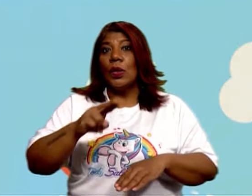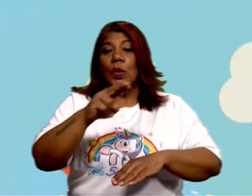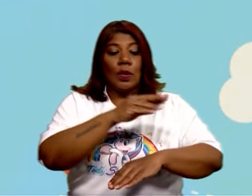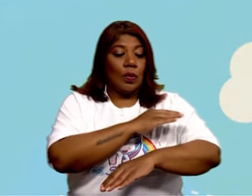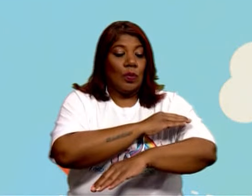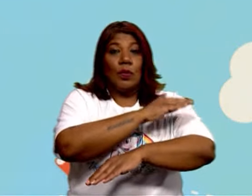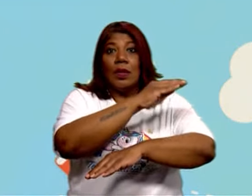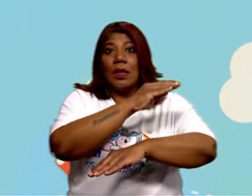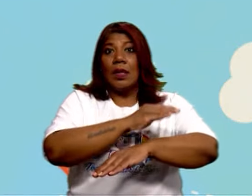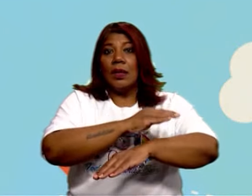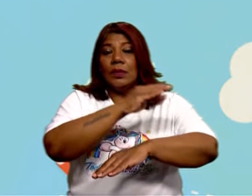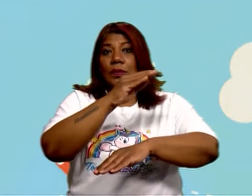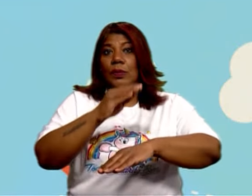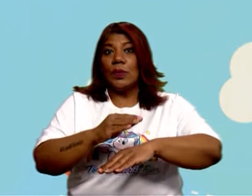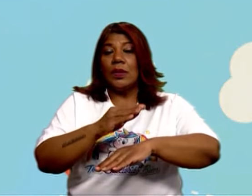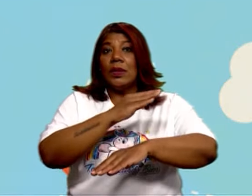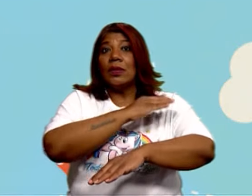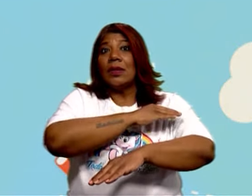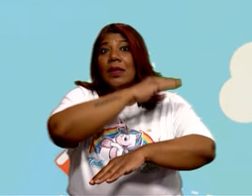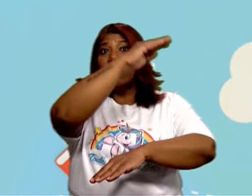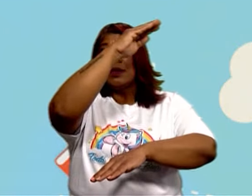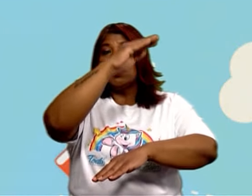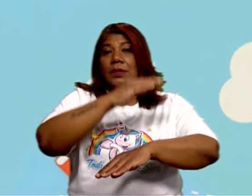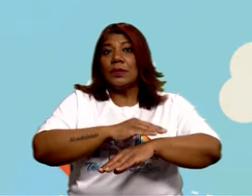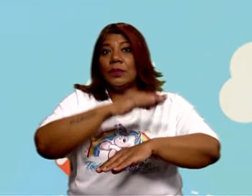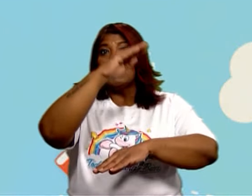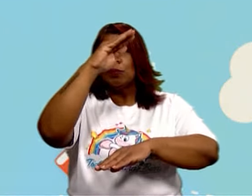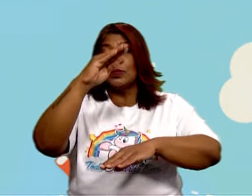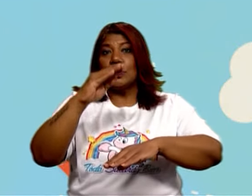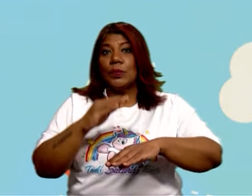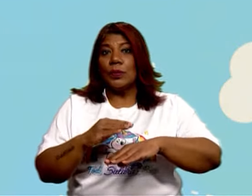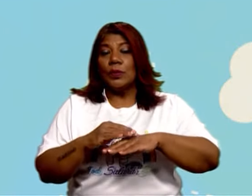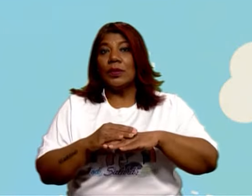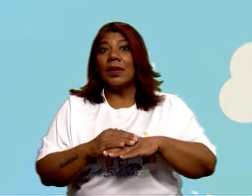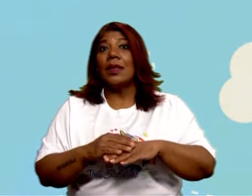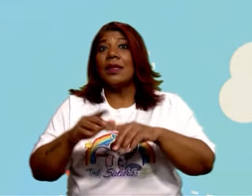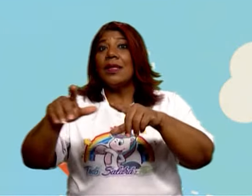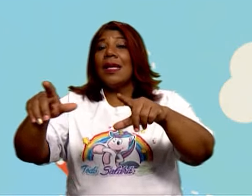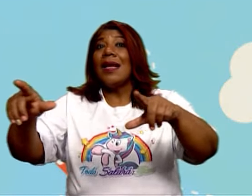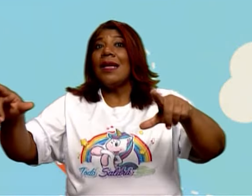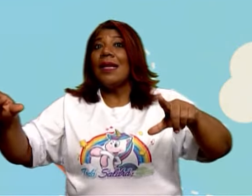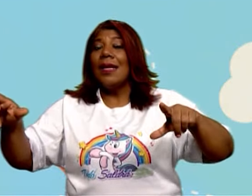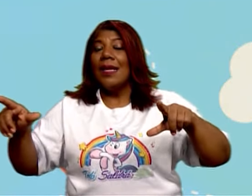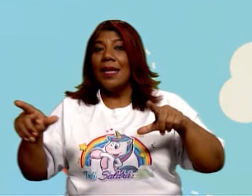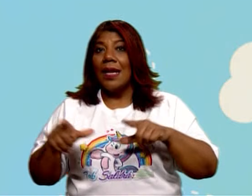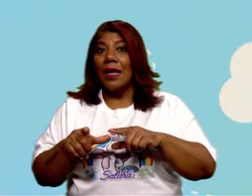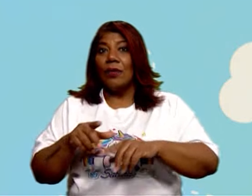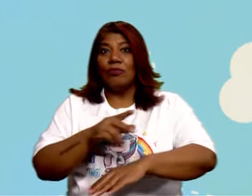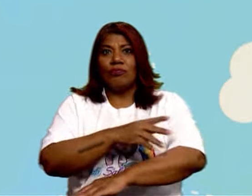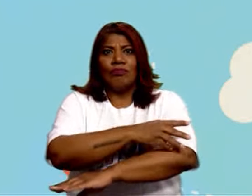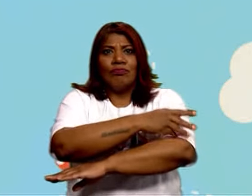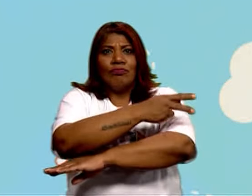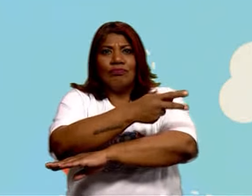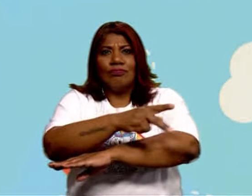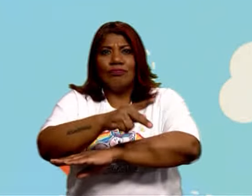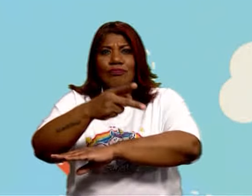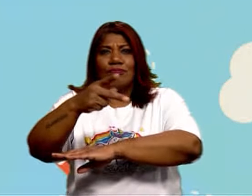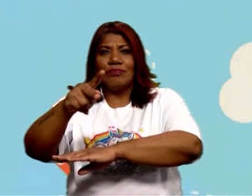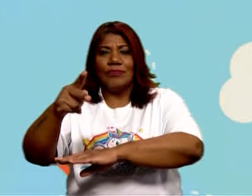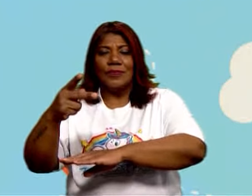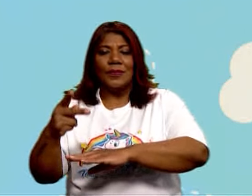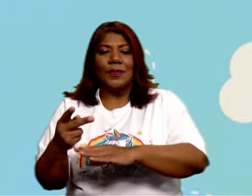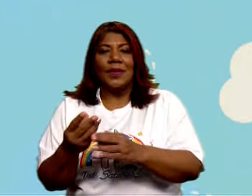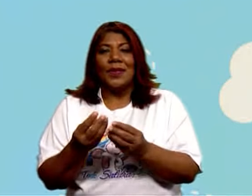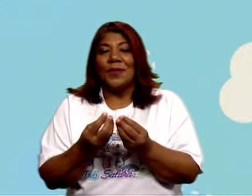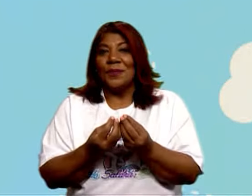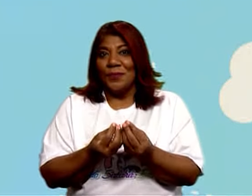las costas, montañas, bahías, lagos, playas y entre